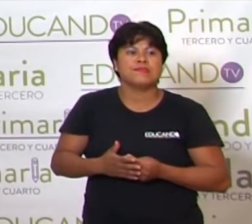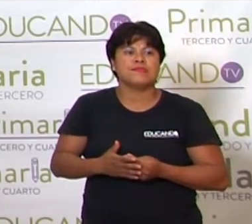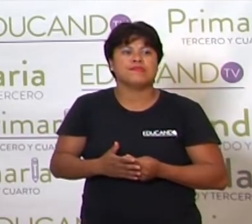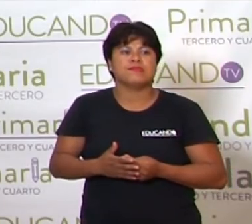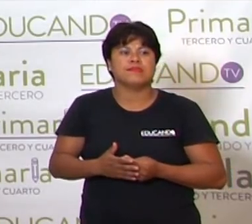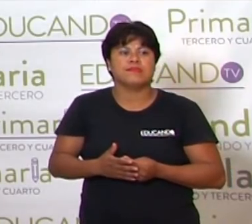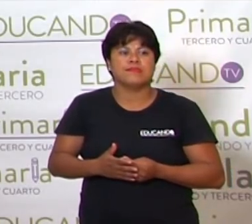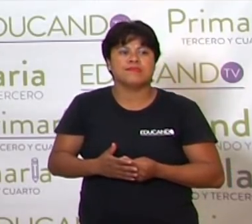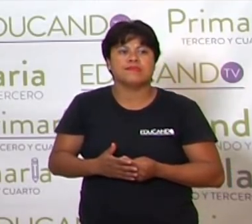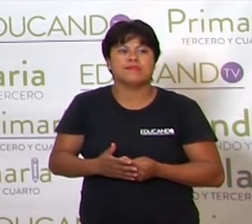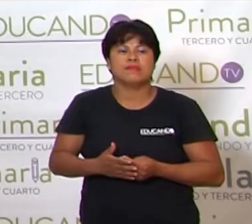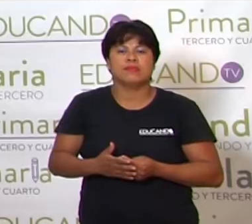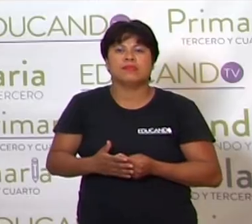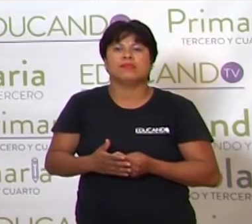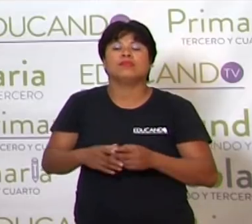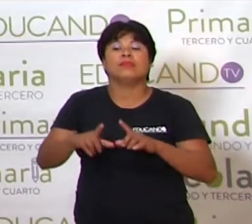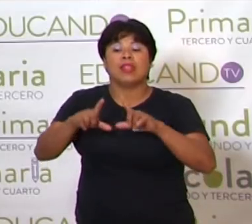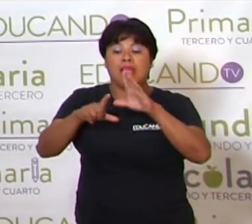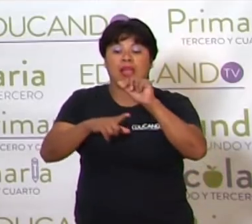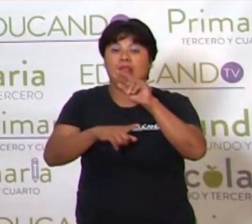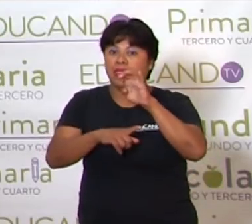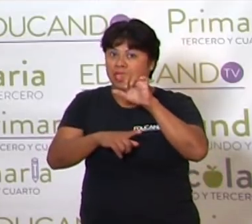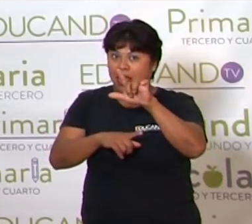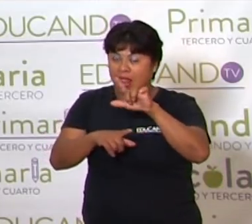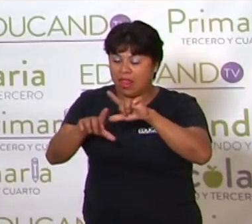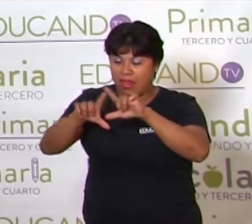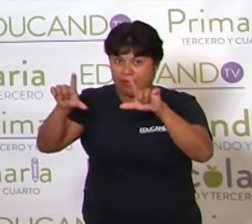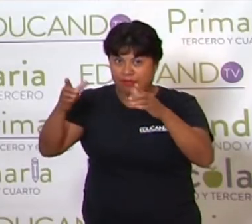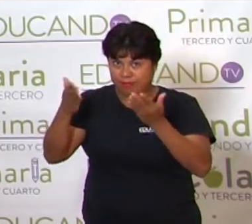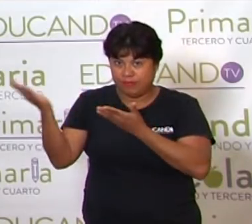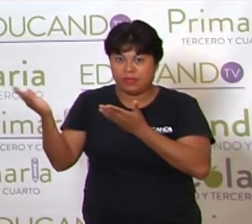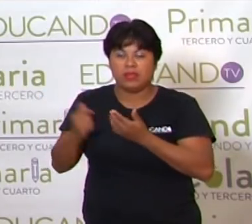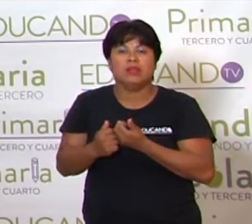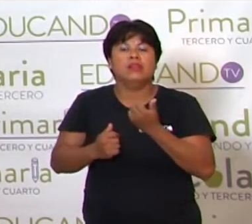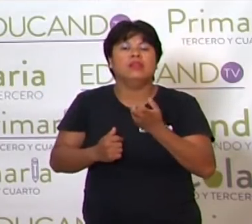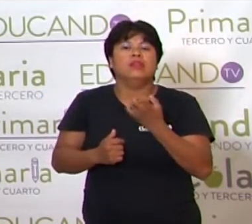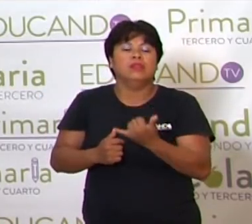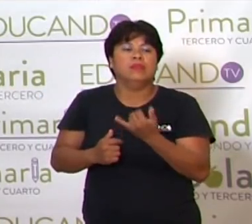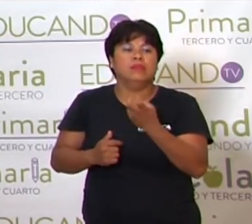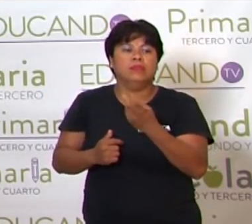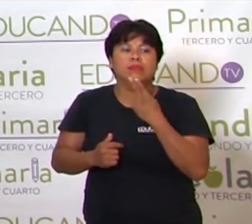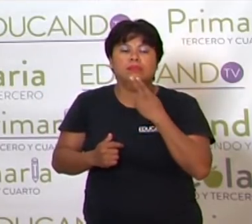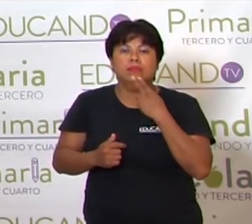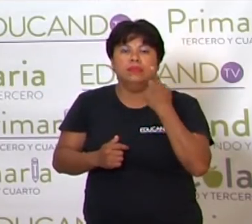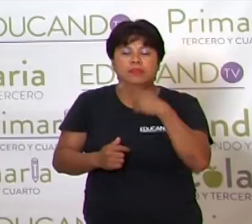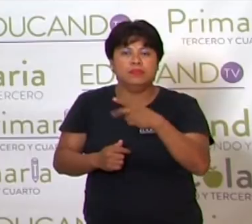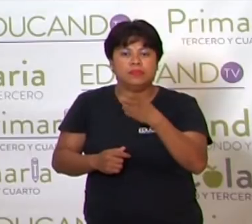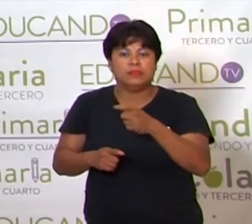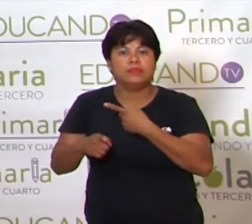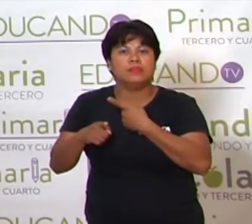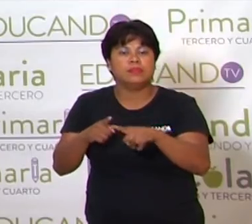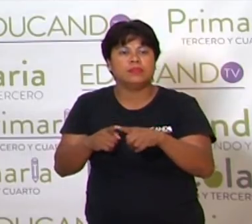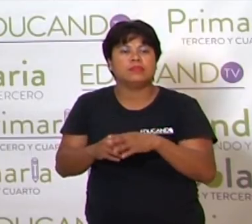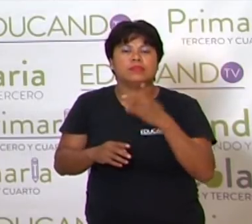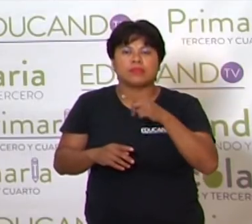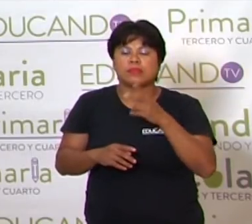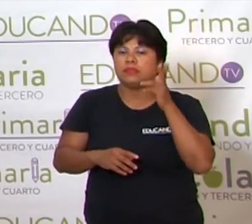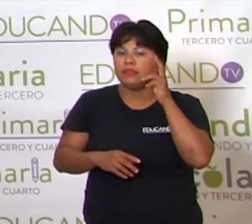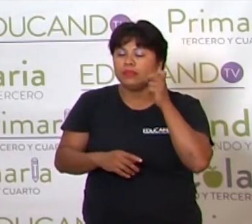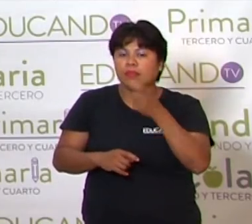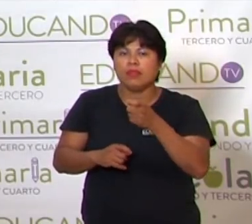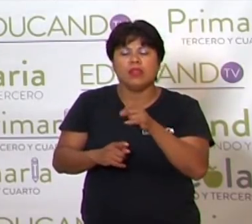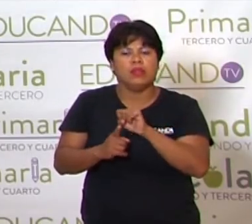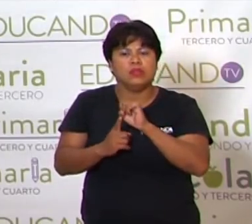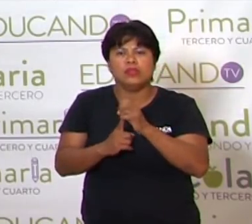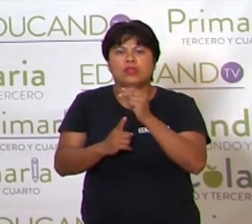acá, el cartel, que es lo que está acá, que sirve para dar un mensaje, para expresar la situación, lo que